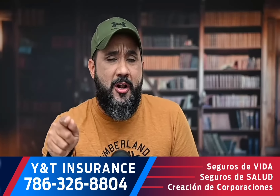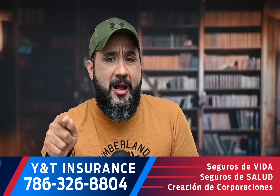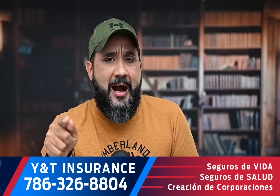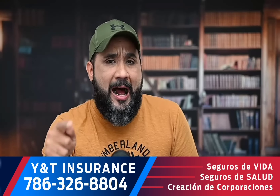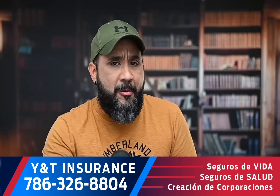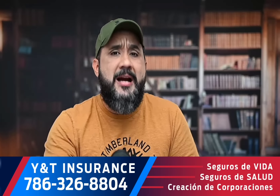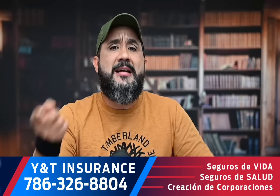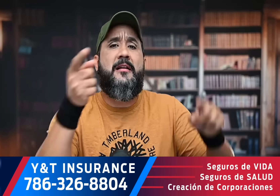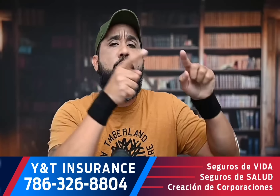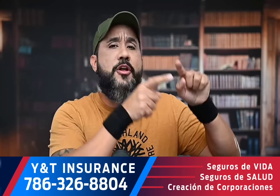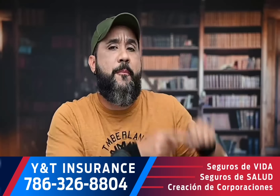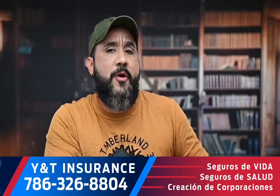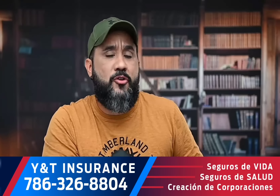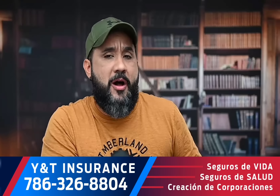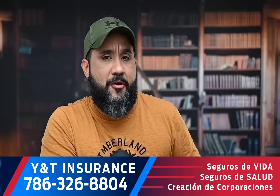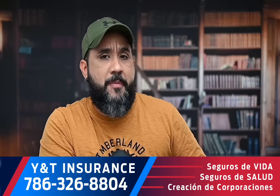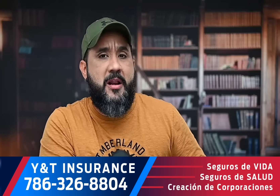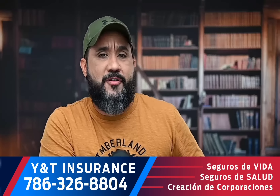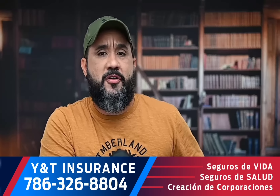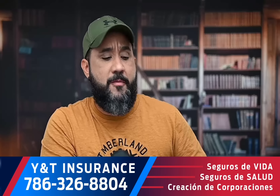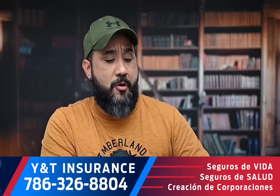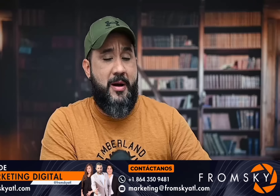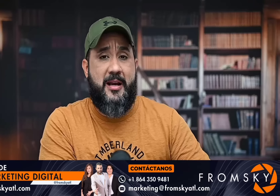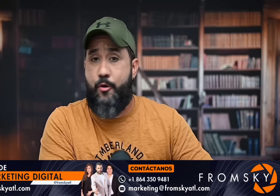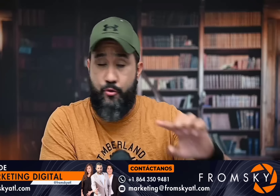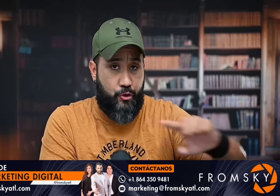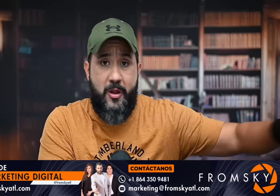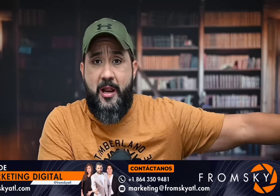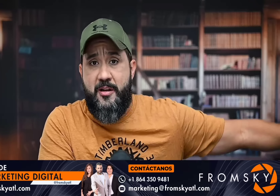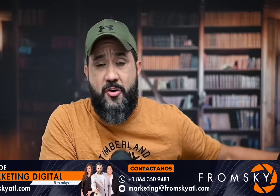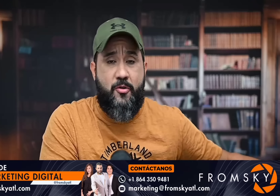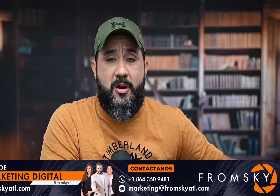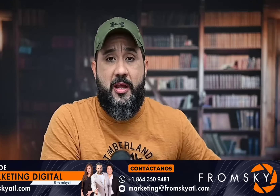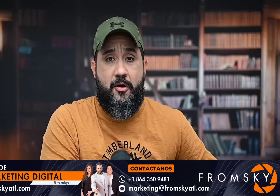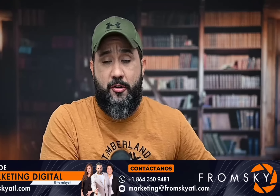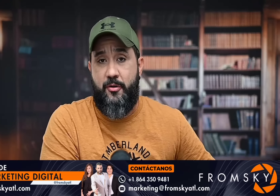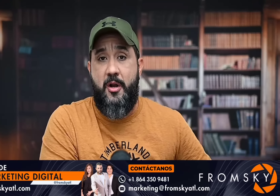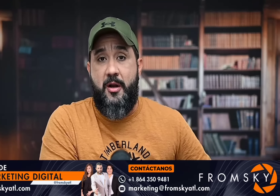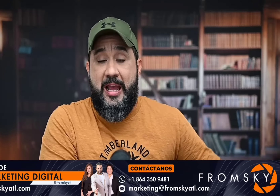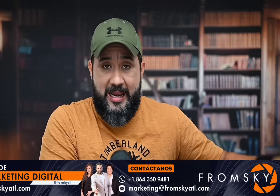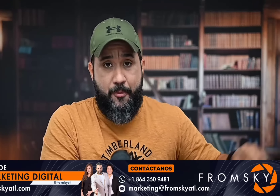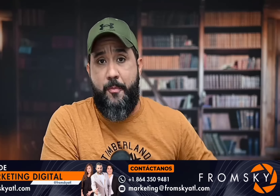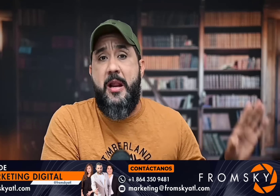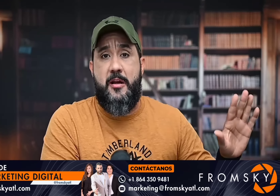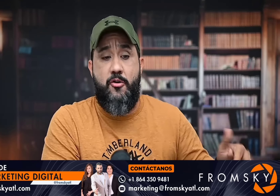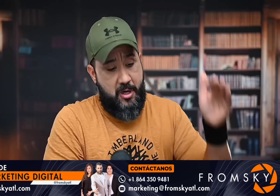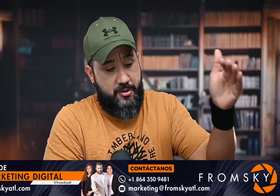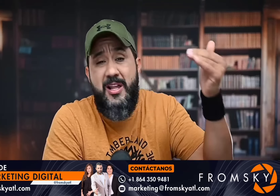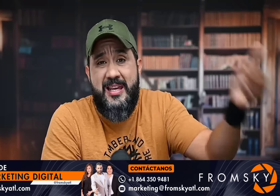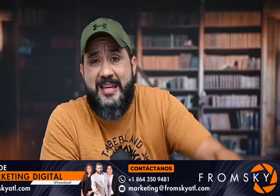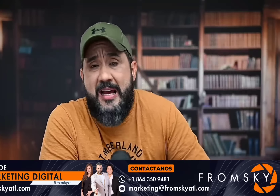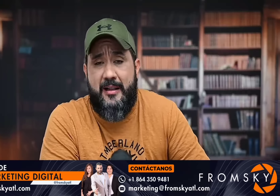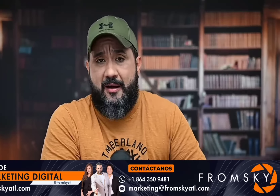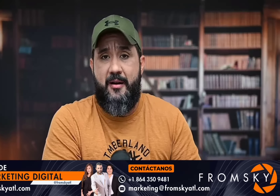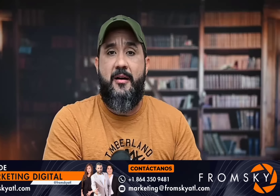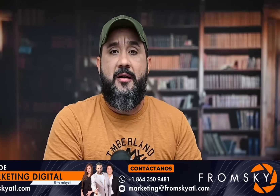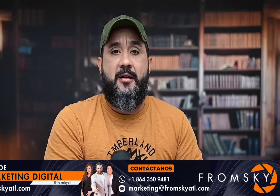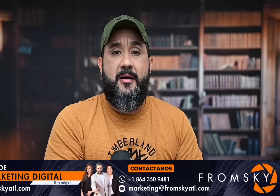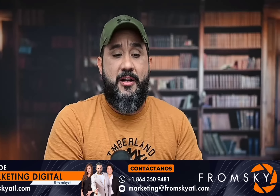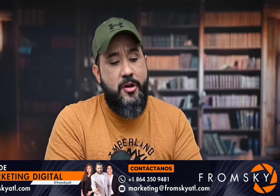esto habrían estado dispuestos a romper relaciones diplomáticas con todas las naciones con las que han roto en la propia región naciones de